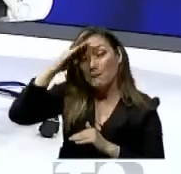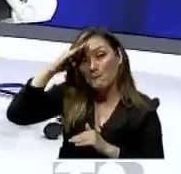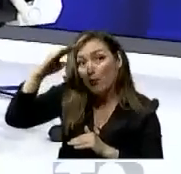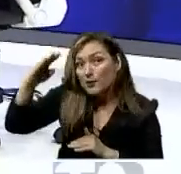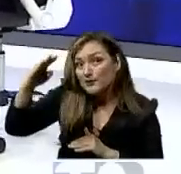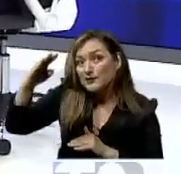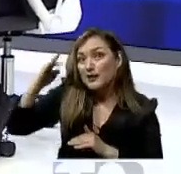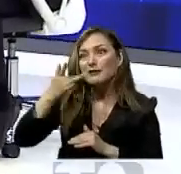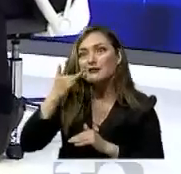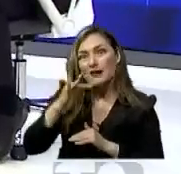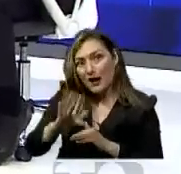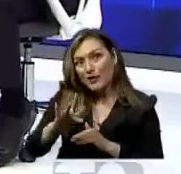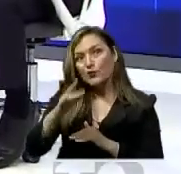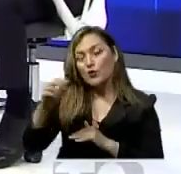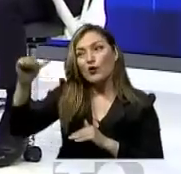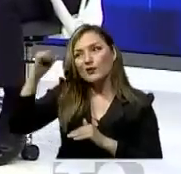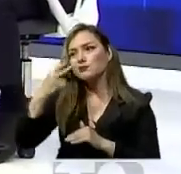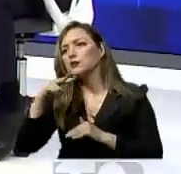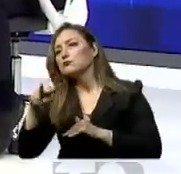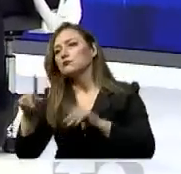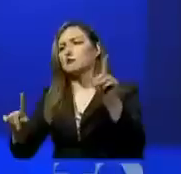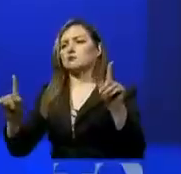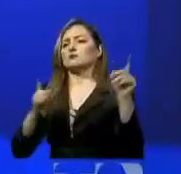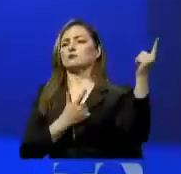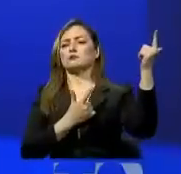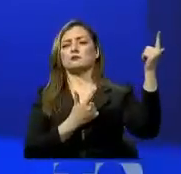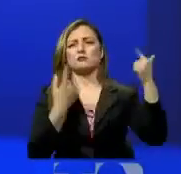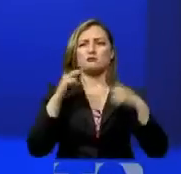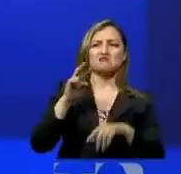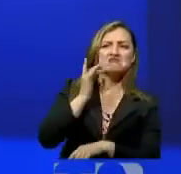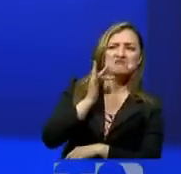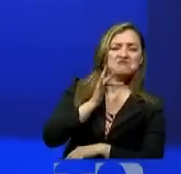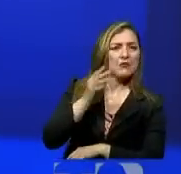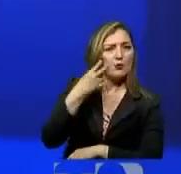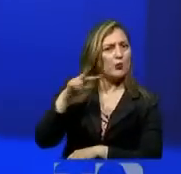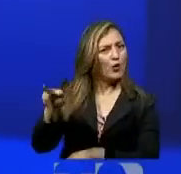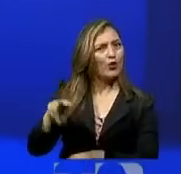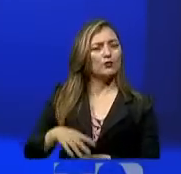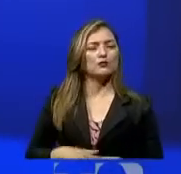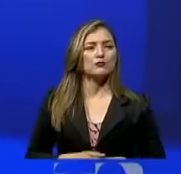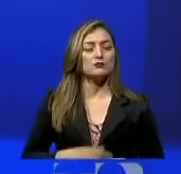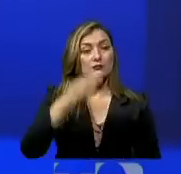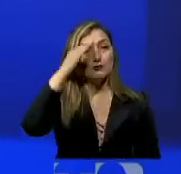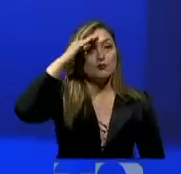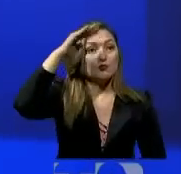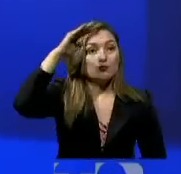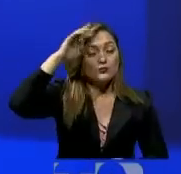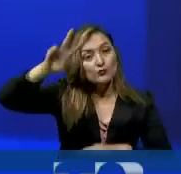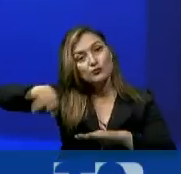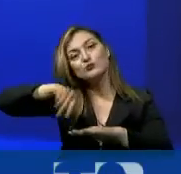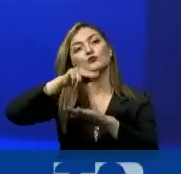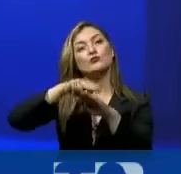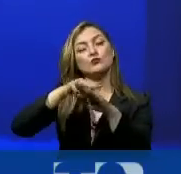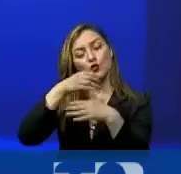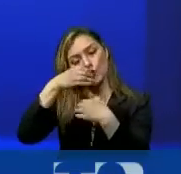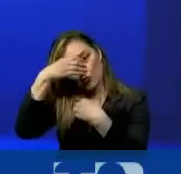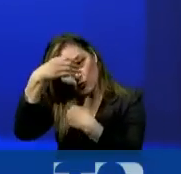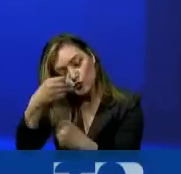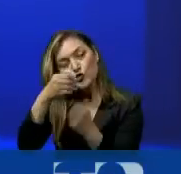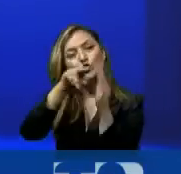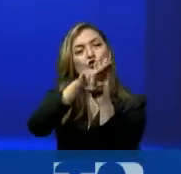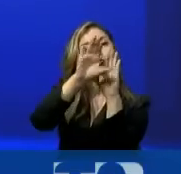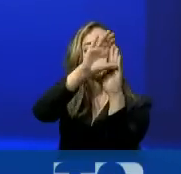situación de seguridad normal de la Asamblea. Usted lo sabe. Bueno, la Policía Nacional es obediente de la norma